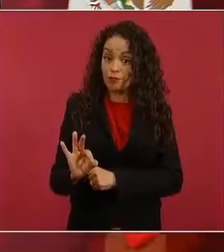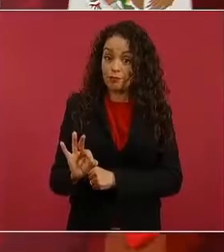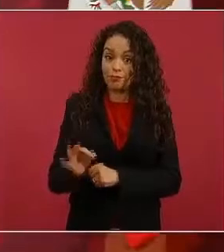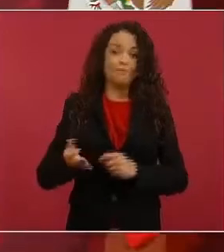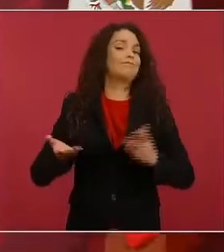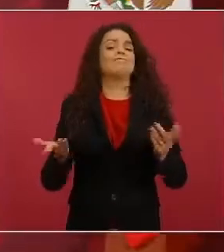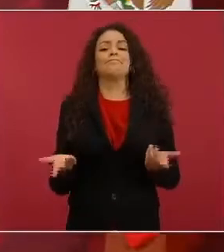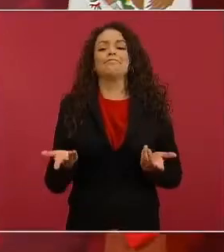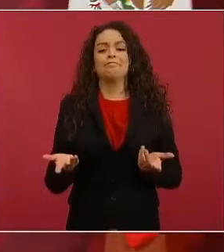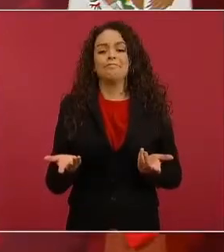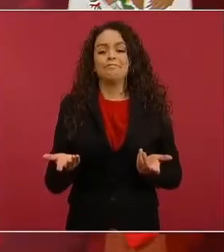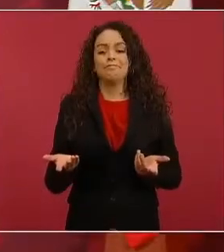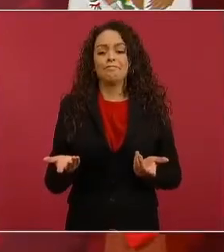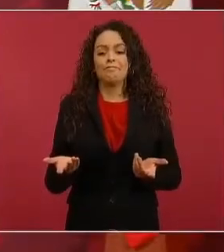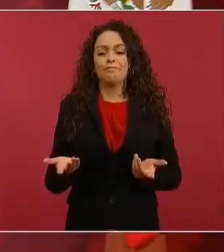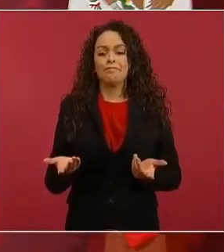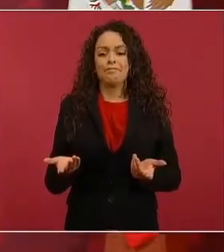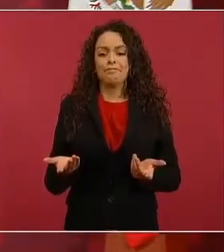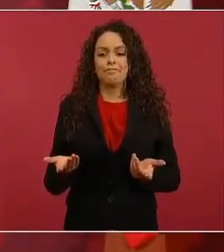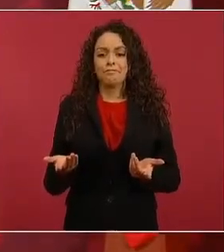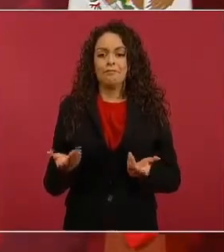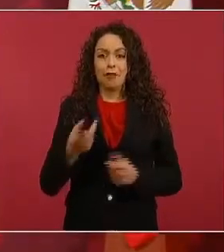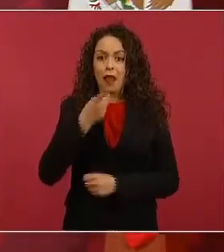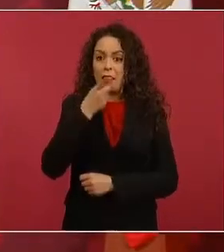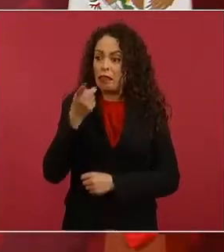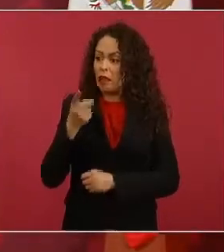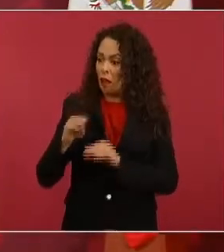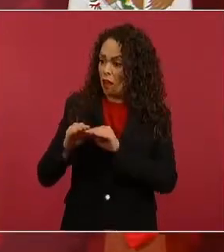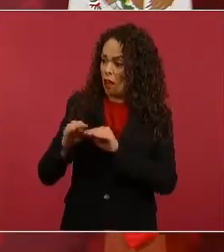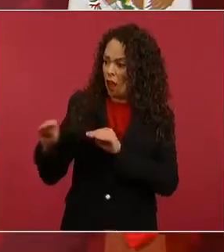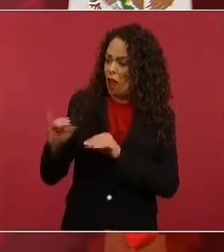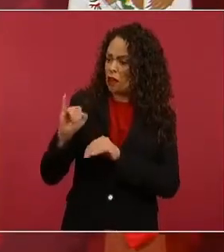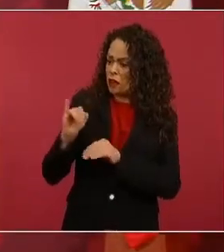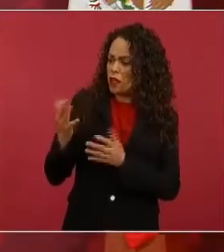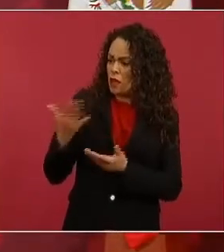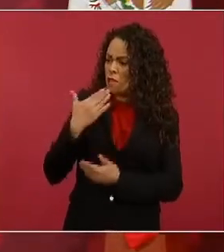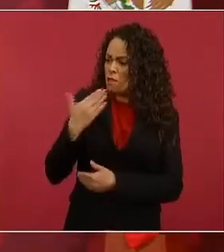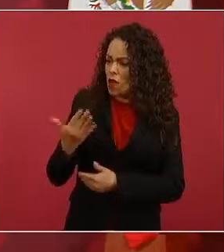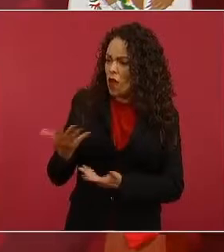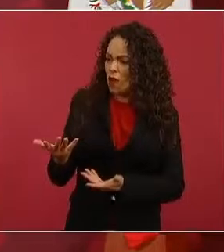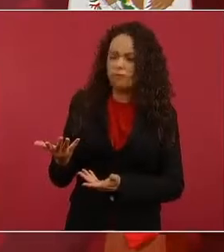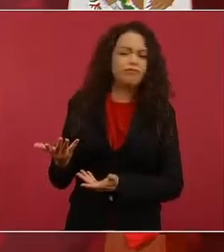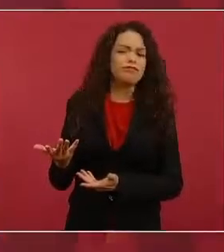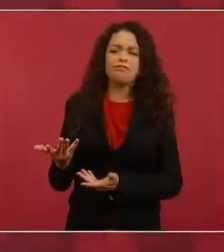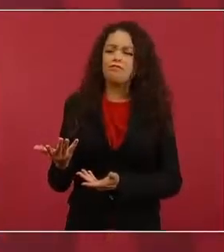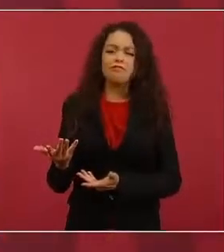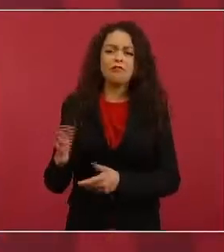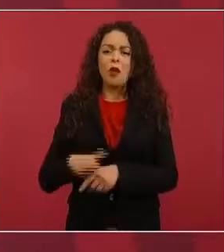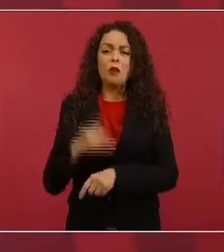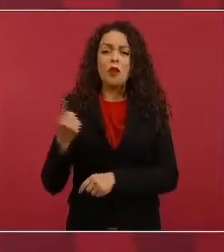¿Dónde está la estatización? Si